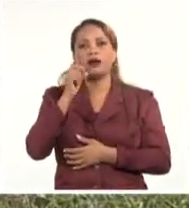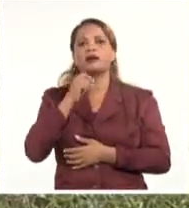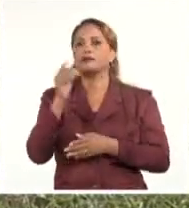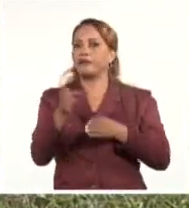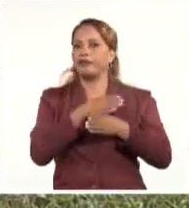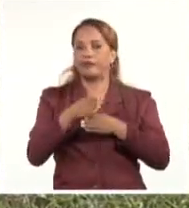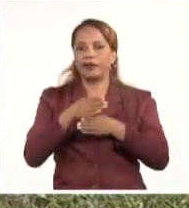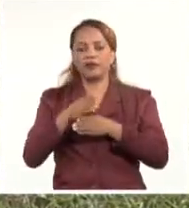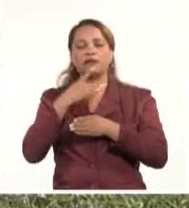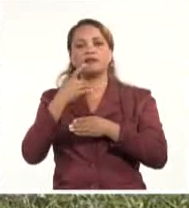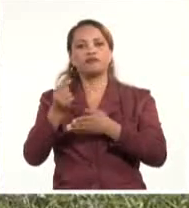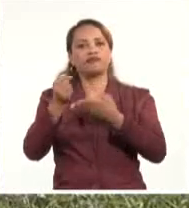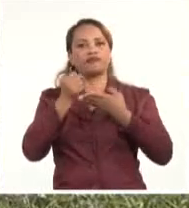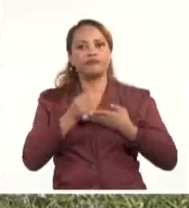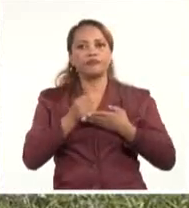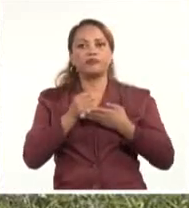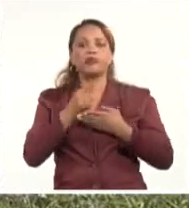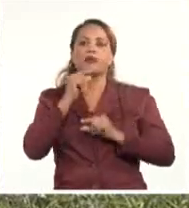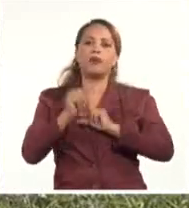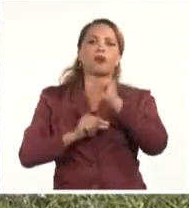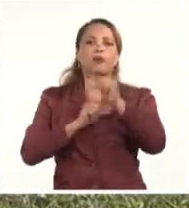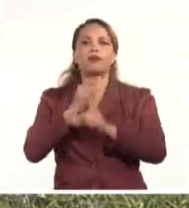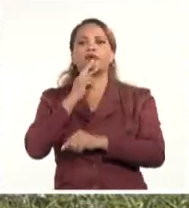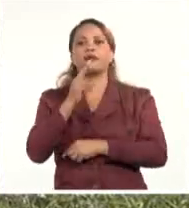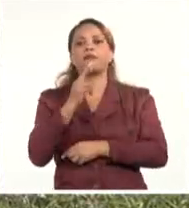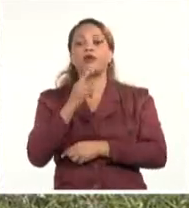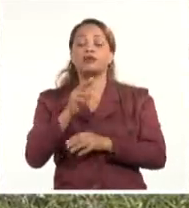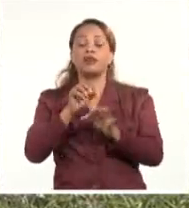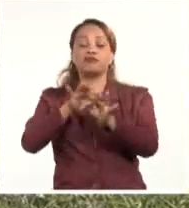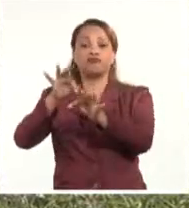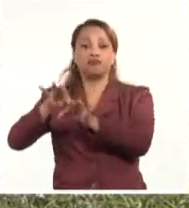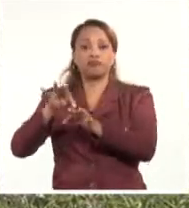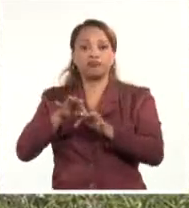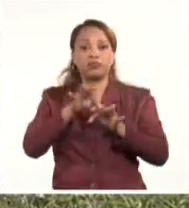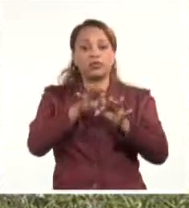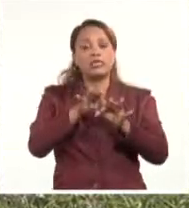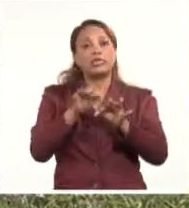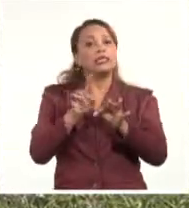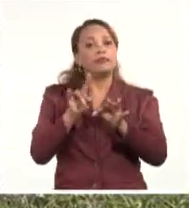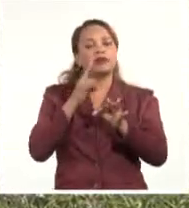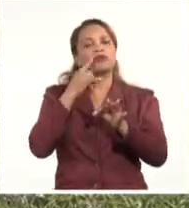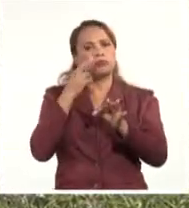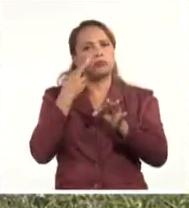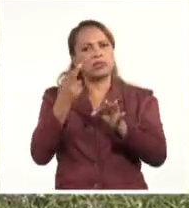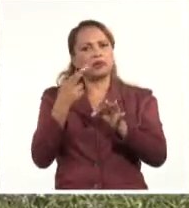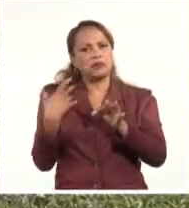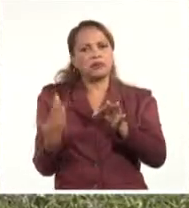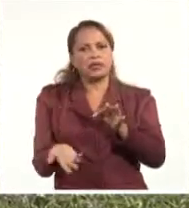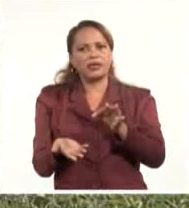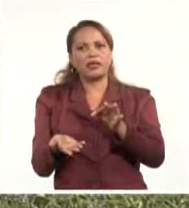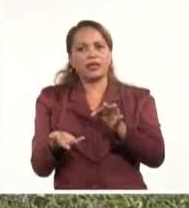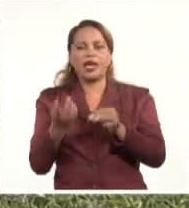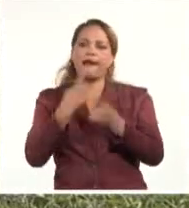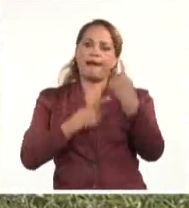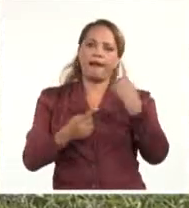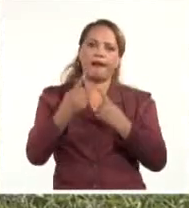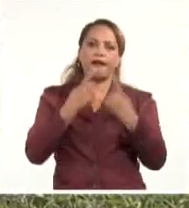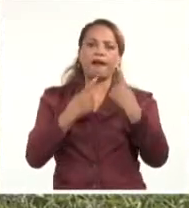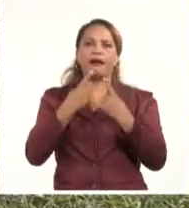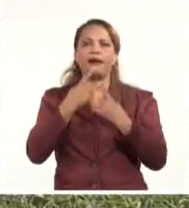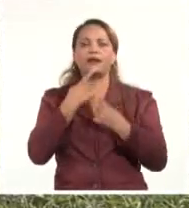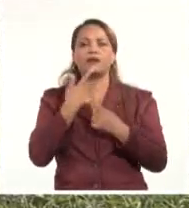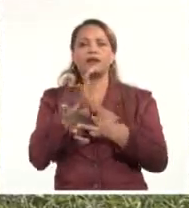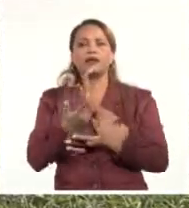medios biológicos, un poco para venir dando respuesta a la siembra, pero yo es de reconocer y sería un poco,